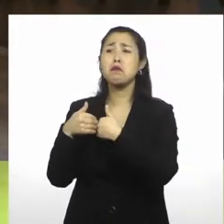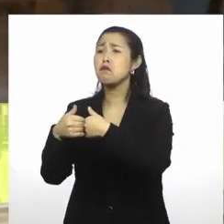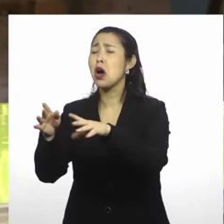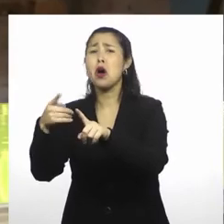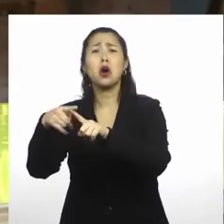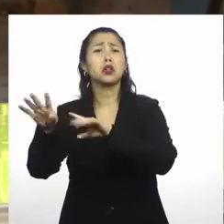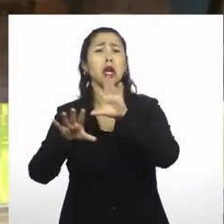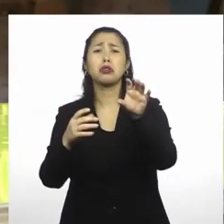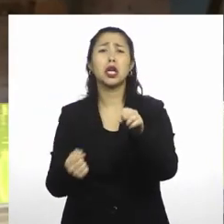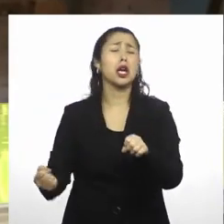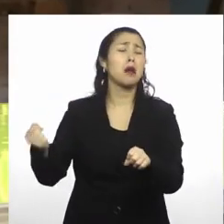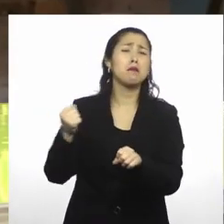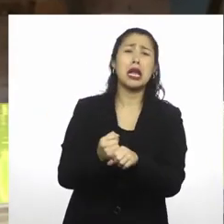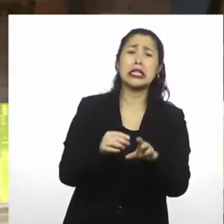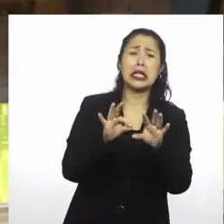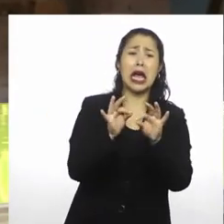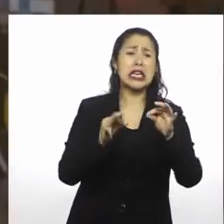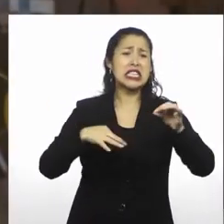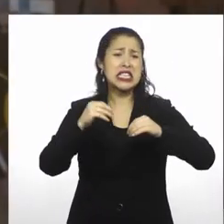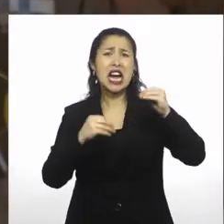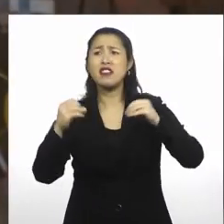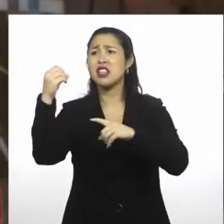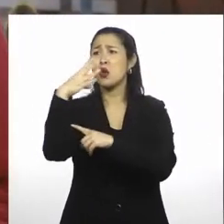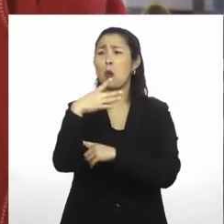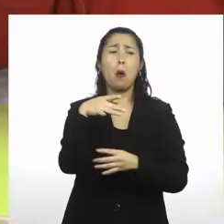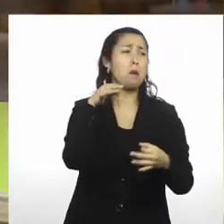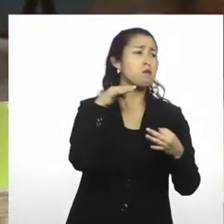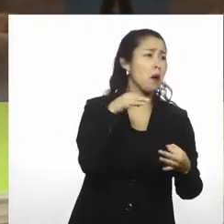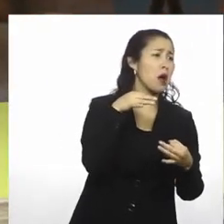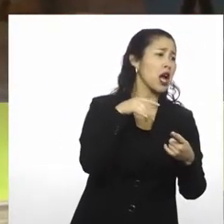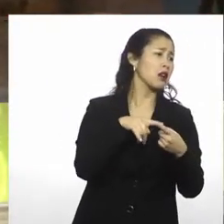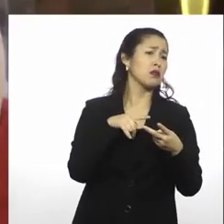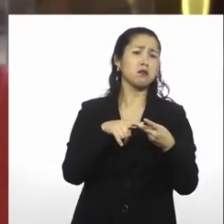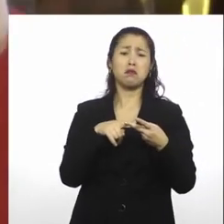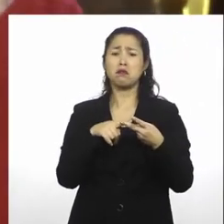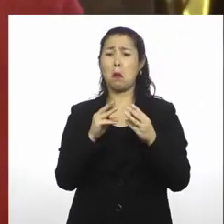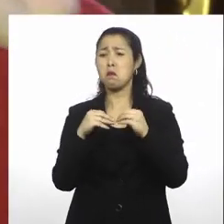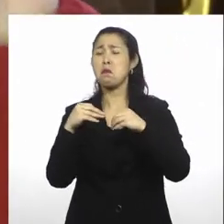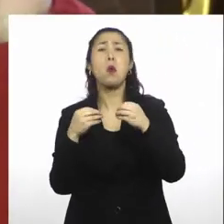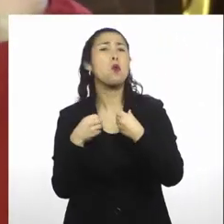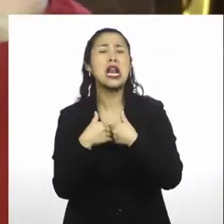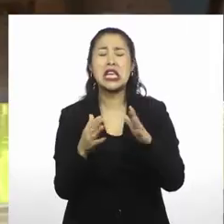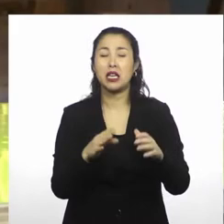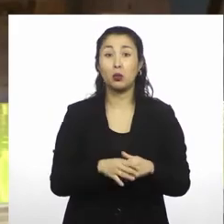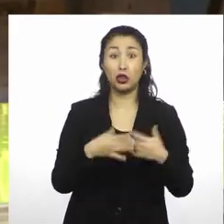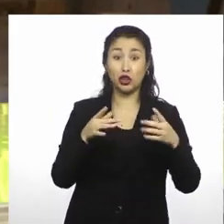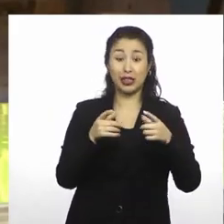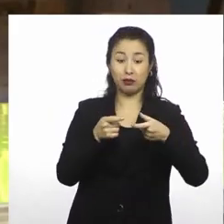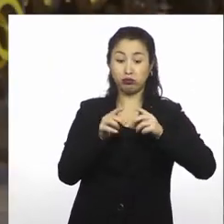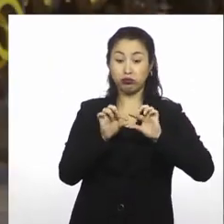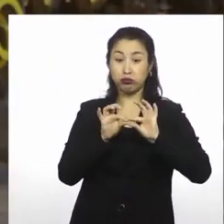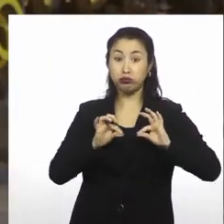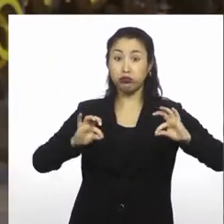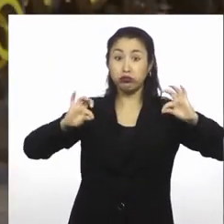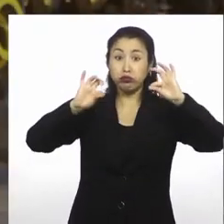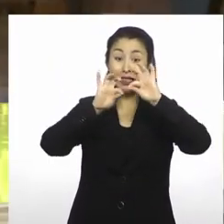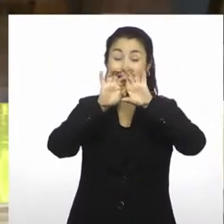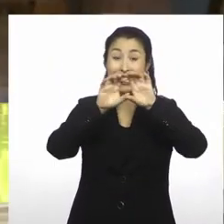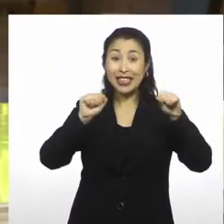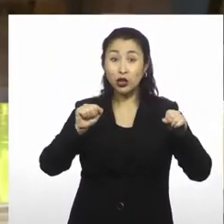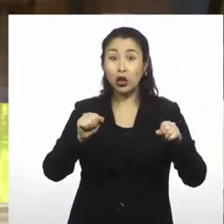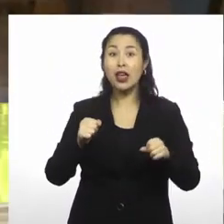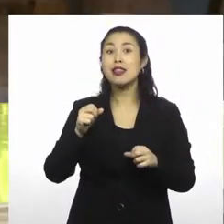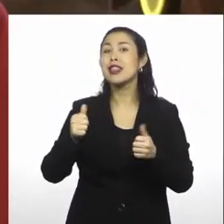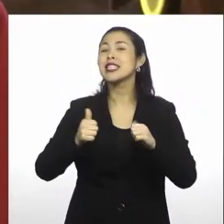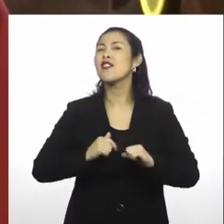les ocurra. Cables, papel, cualquier cosa. Todo sirve. Una vez que han armado sus anillos, ¿qué es lo que vamos a hacer? El desafío consiste